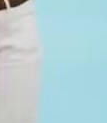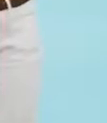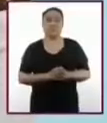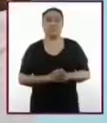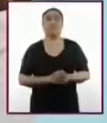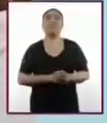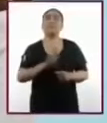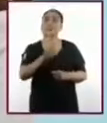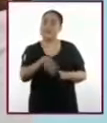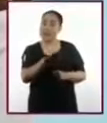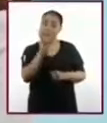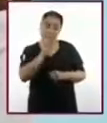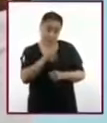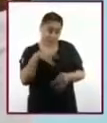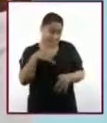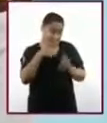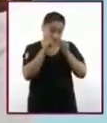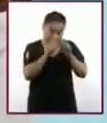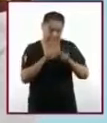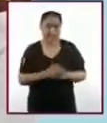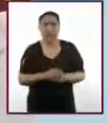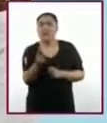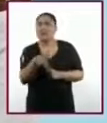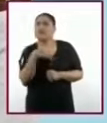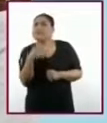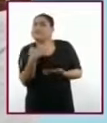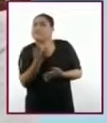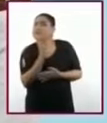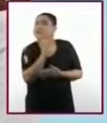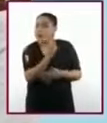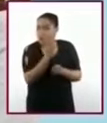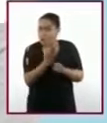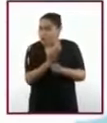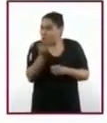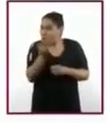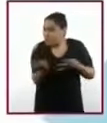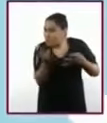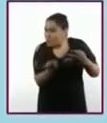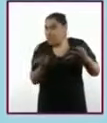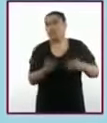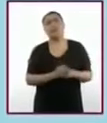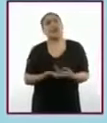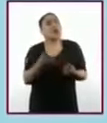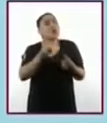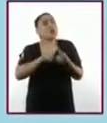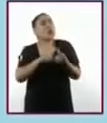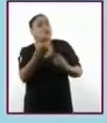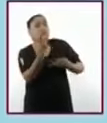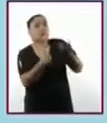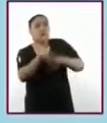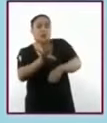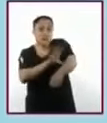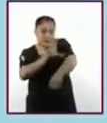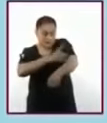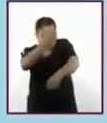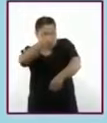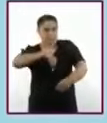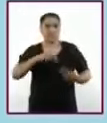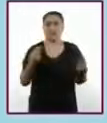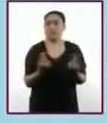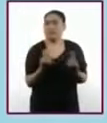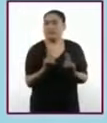A ver si pusieron atención. ¿Qué tanto podrían responder a las siguientes preguntas? ¿De dónde se obtiene la energía que necesitamos